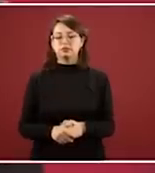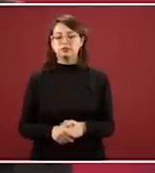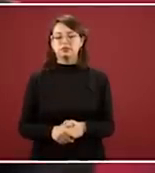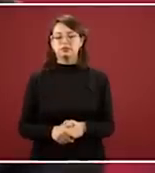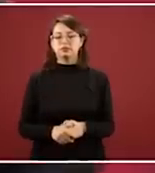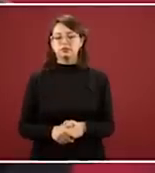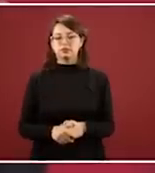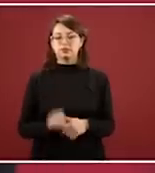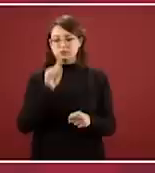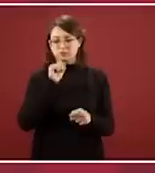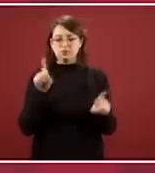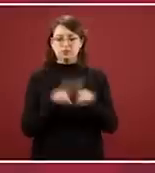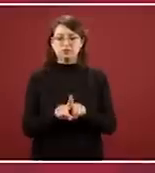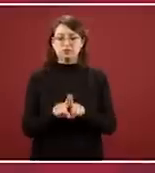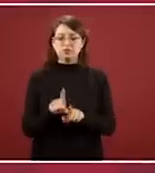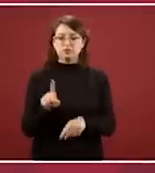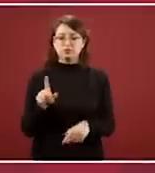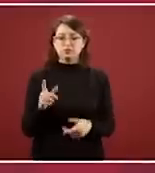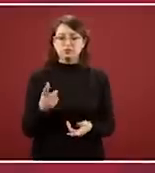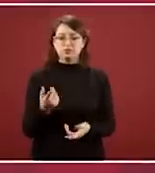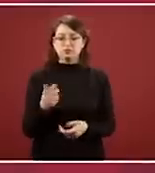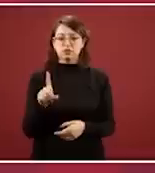a estar en Agua Prieta